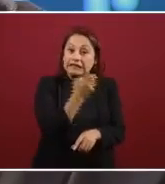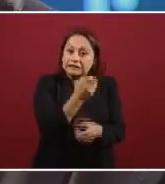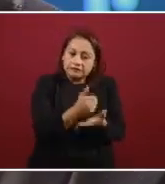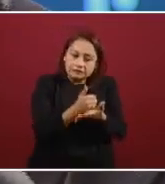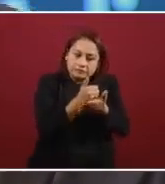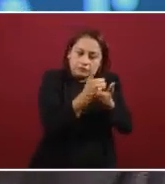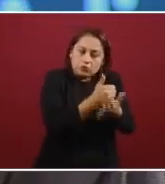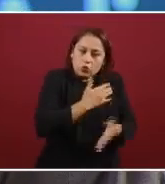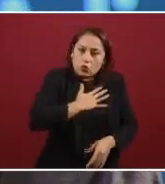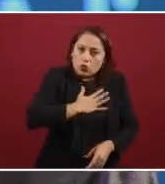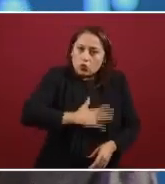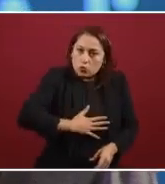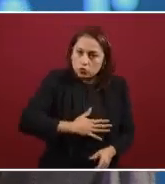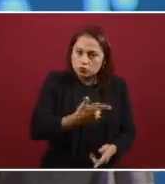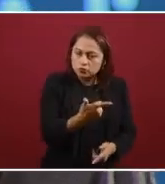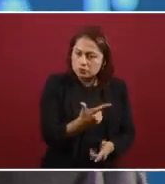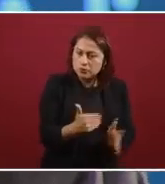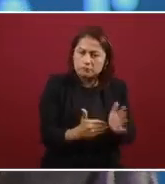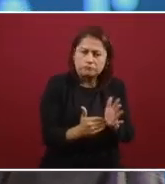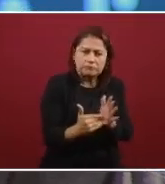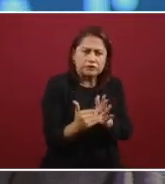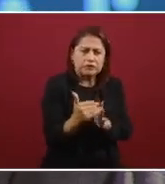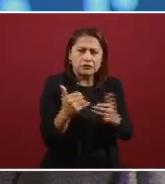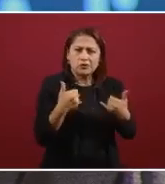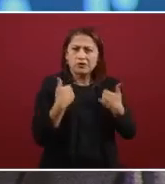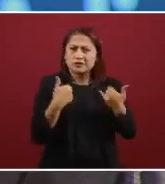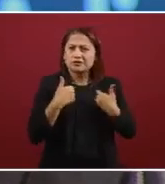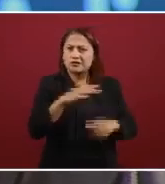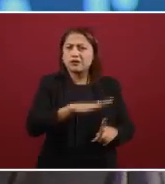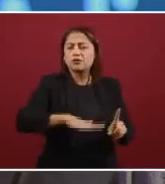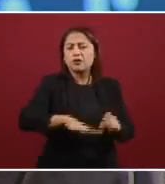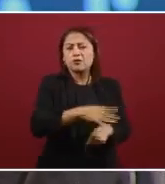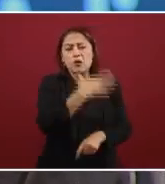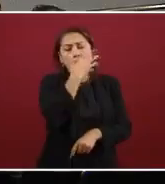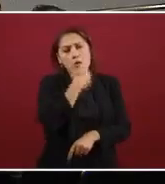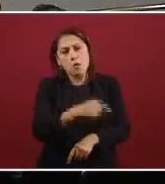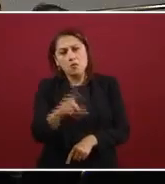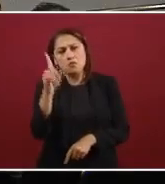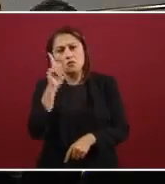millares, millones de jóvenes, mujeres y